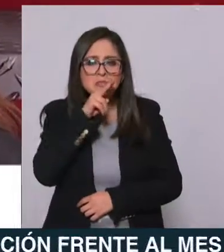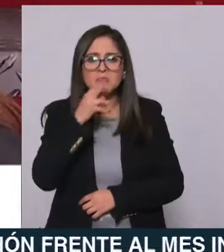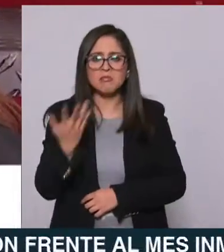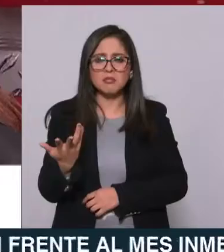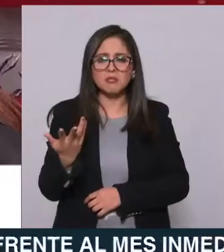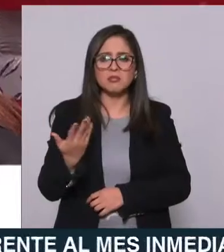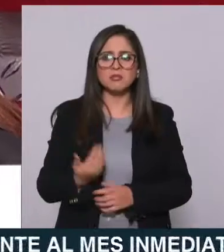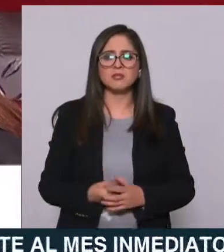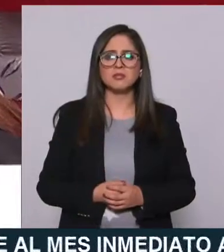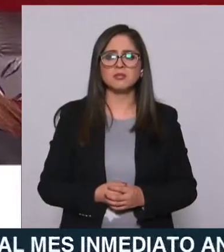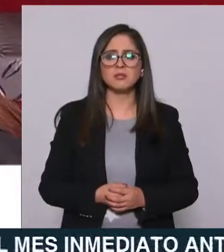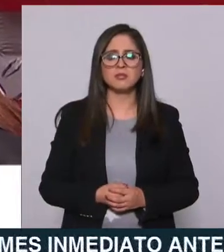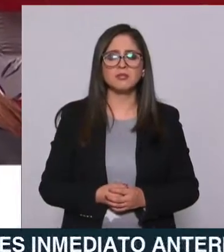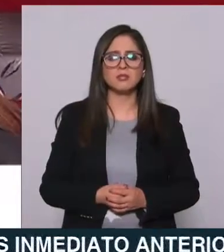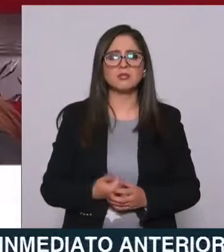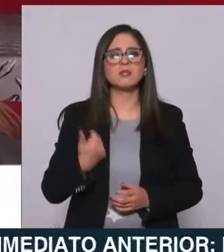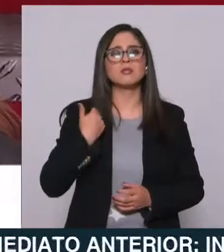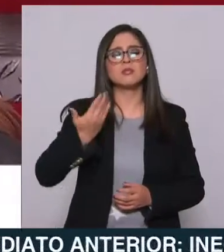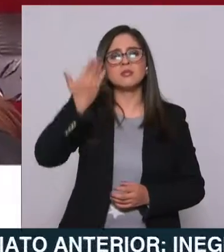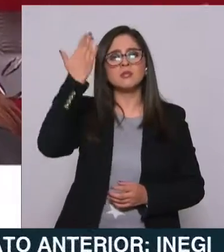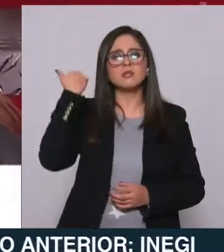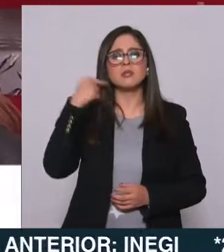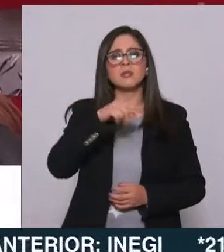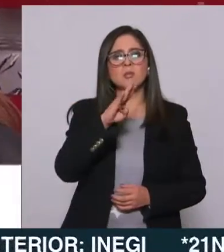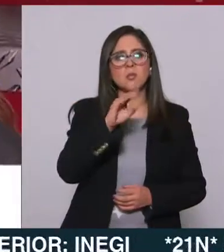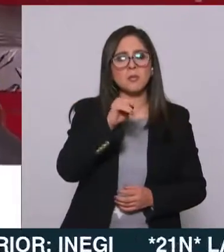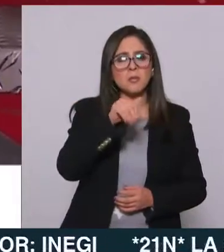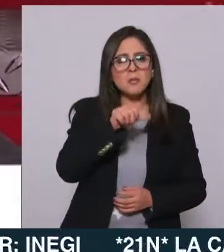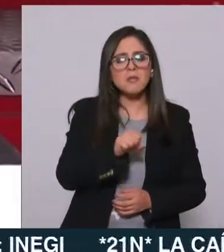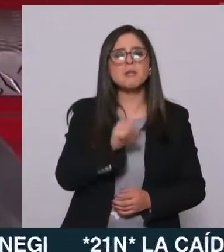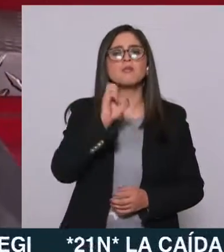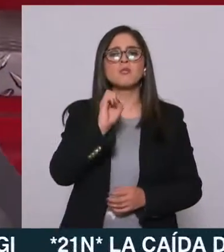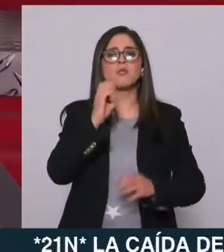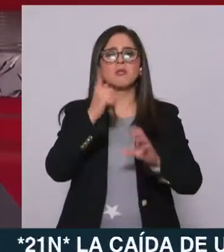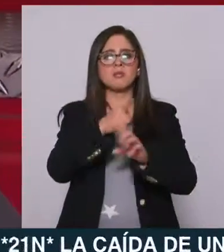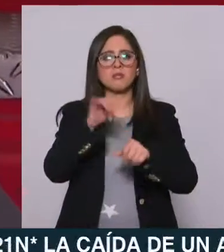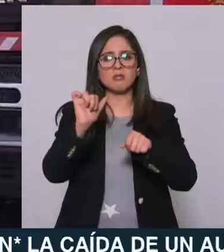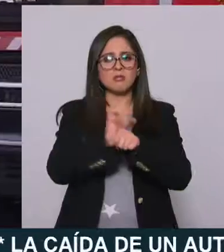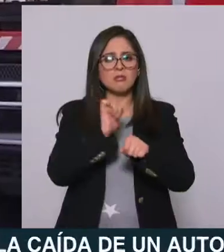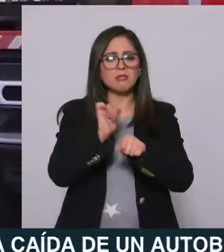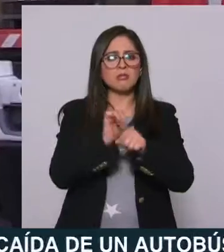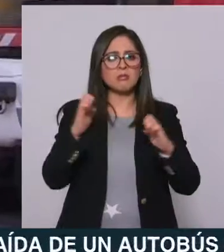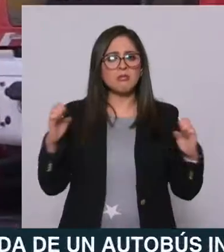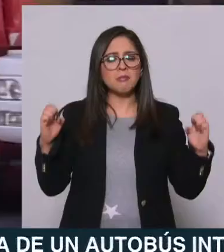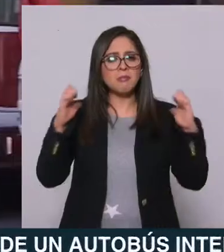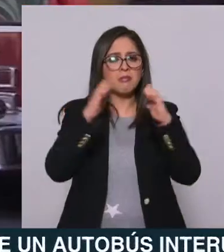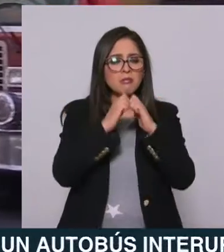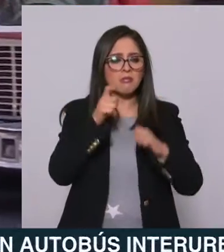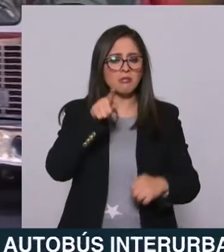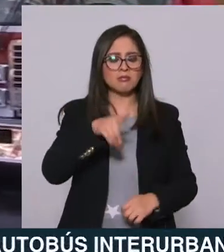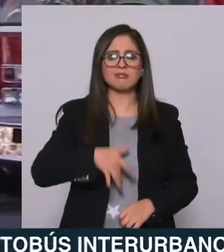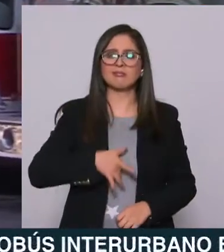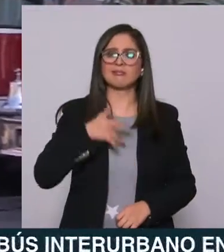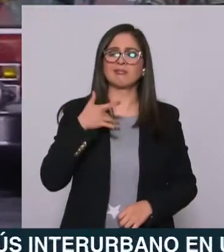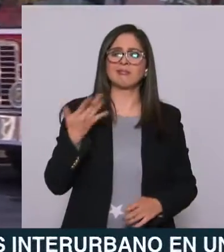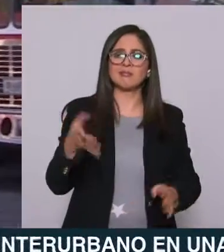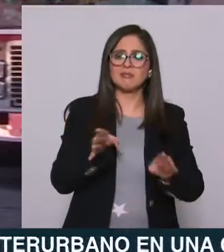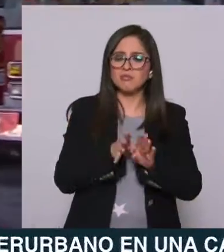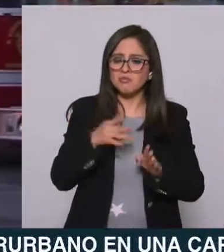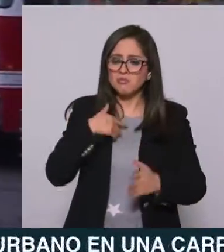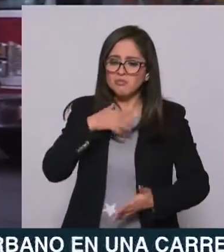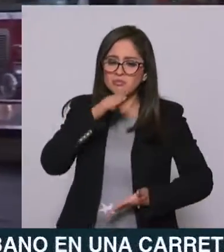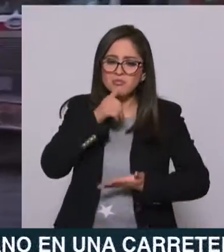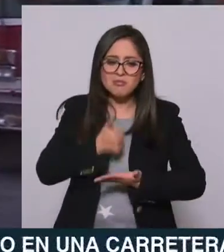Íbamos en las bombas, en los carros de emergencia y te marca el ver que no puedes ayudar a